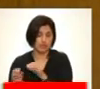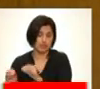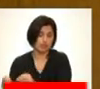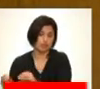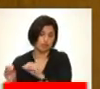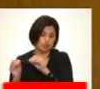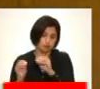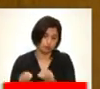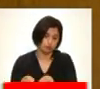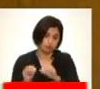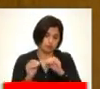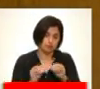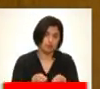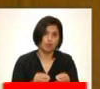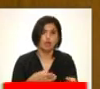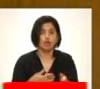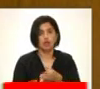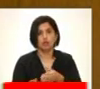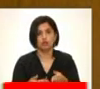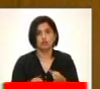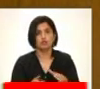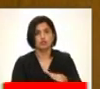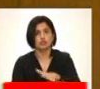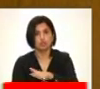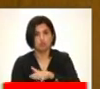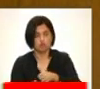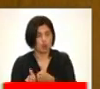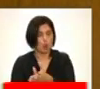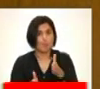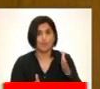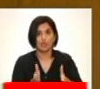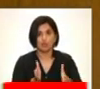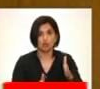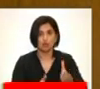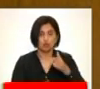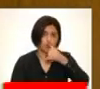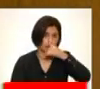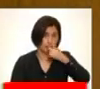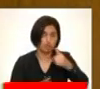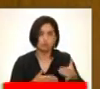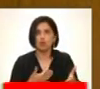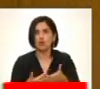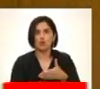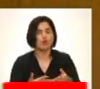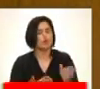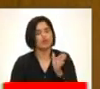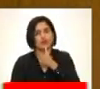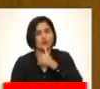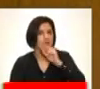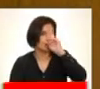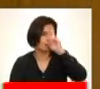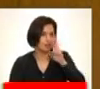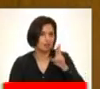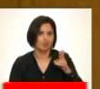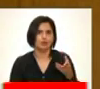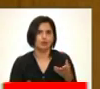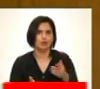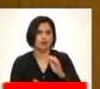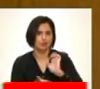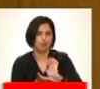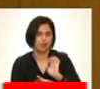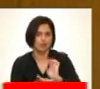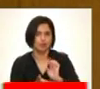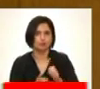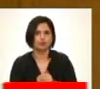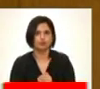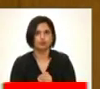del Estado de Derecho del país en esos territorios. Es un estado de excepción. Y por eso destinamos facultades especiales a miembros de las Fuerzas